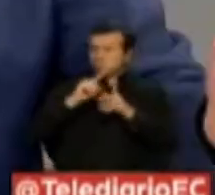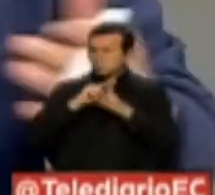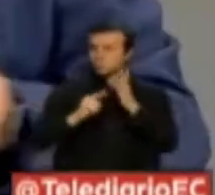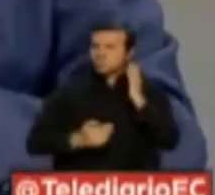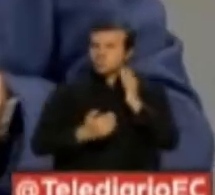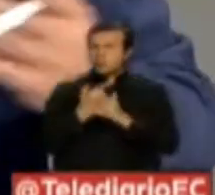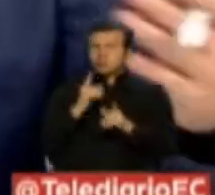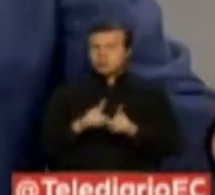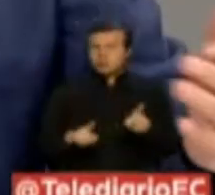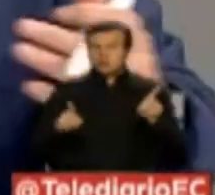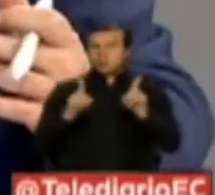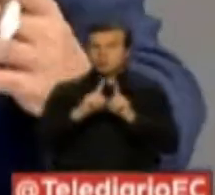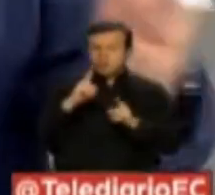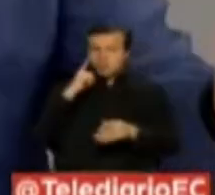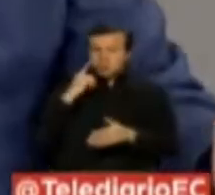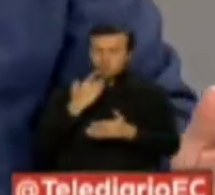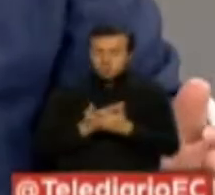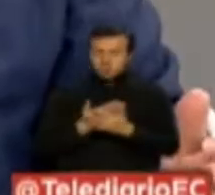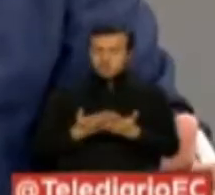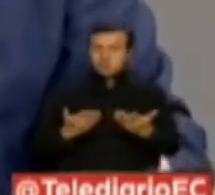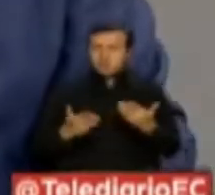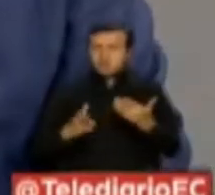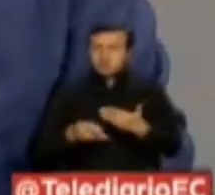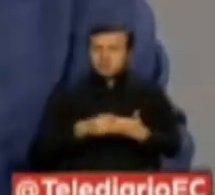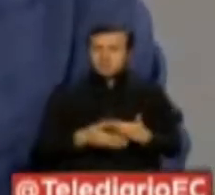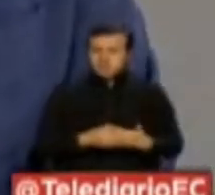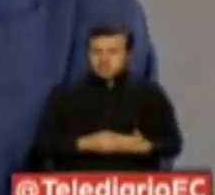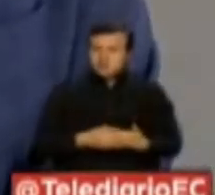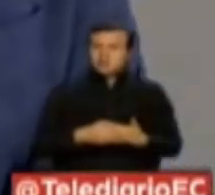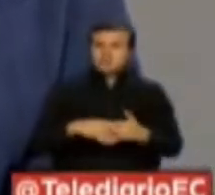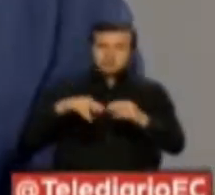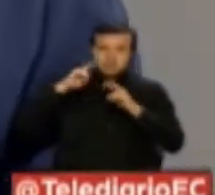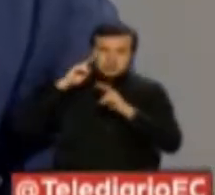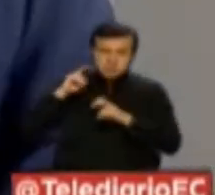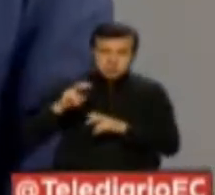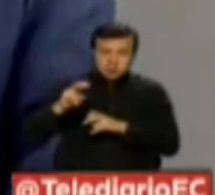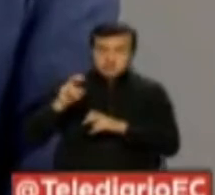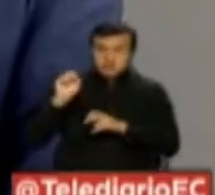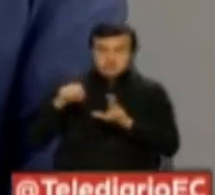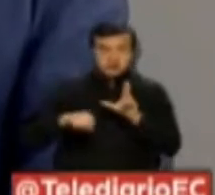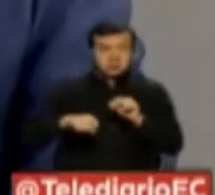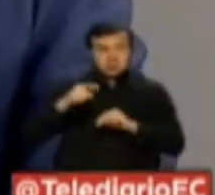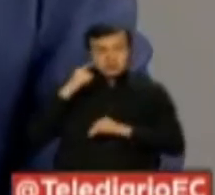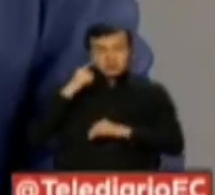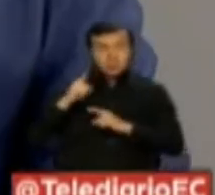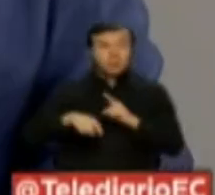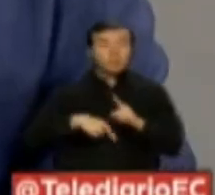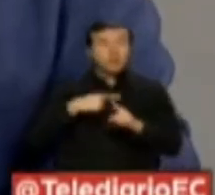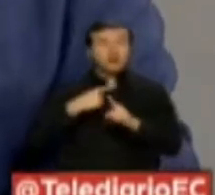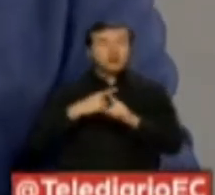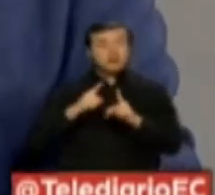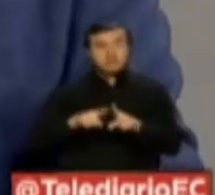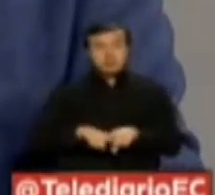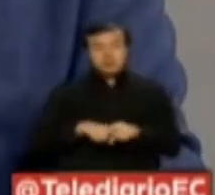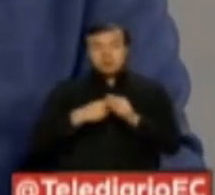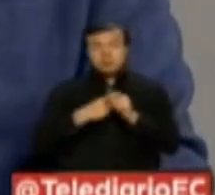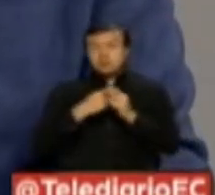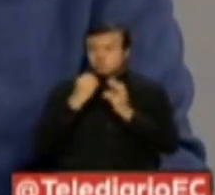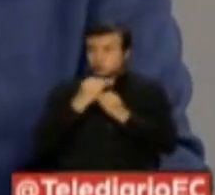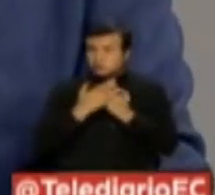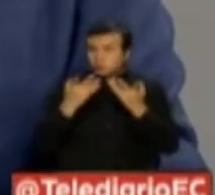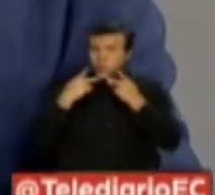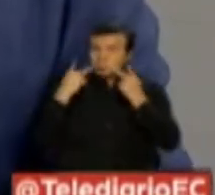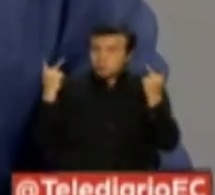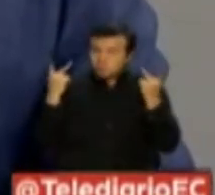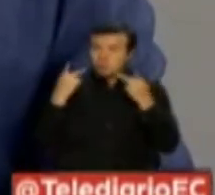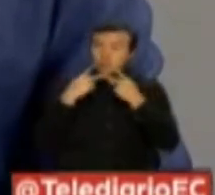nuevos datos, evidencias, indicios que se van incorporando a la investigación tendrán calidad? ¿En qué momento tendrán calidad de información